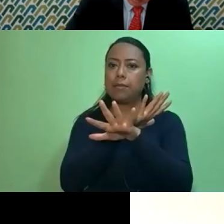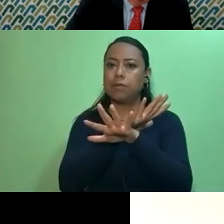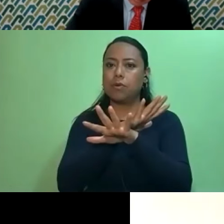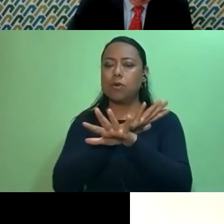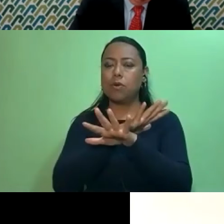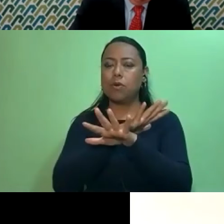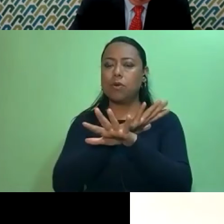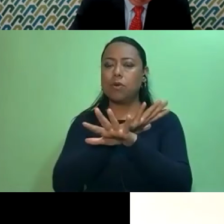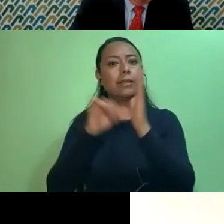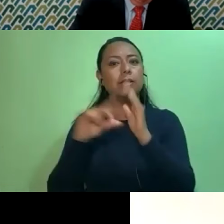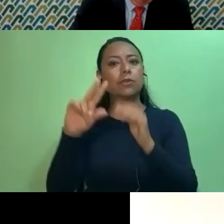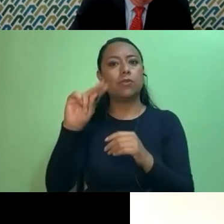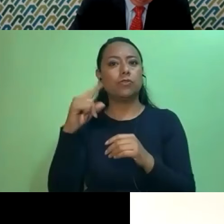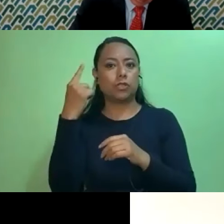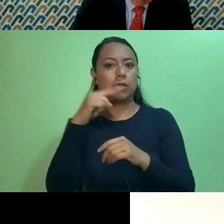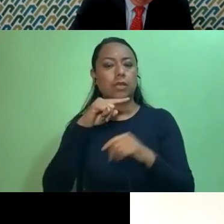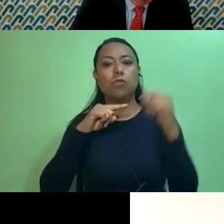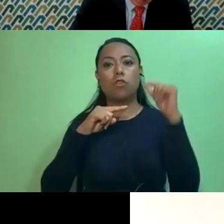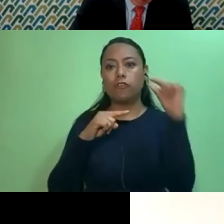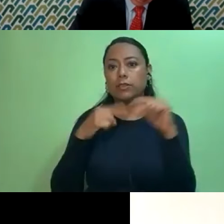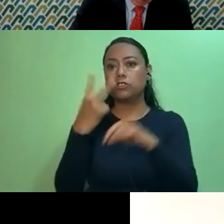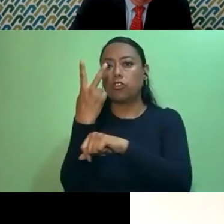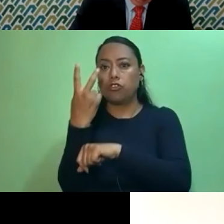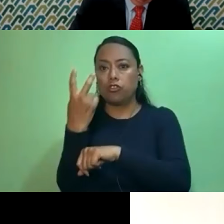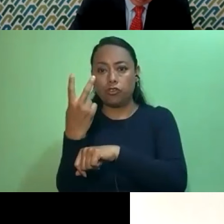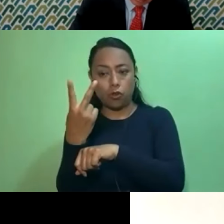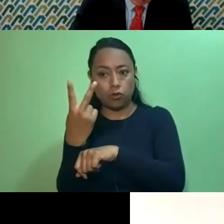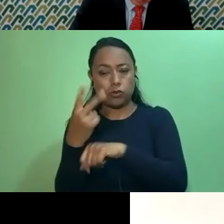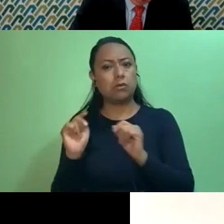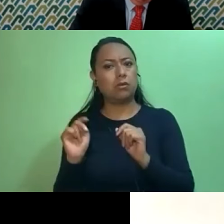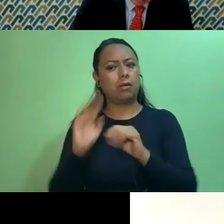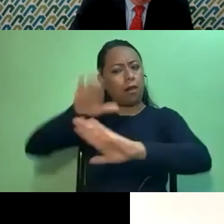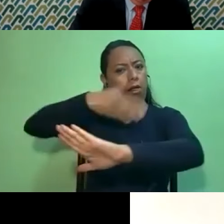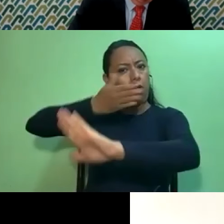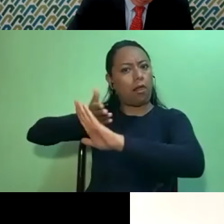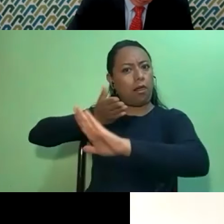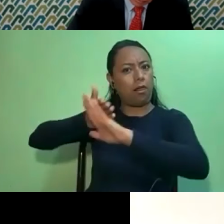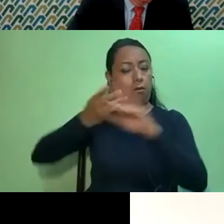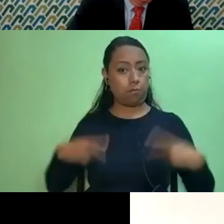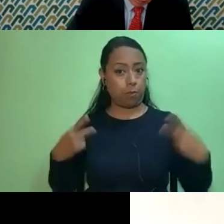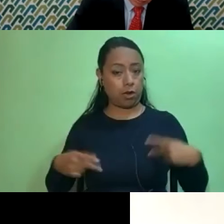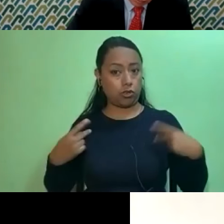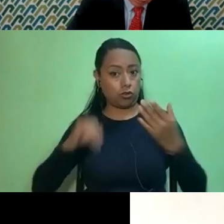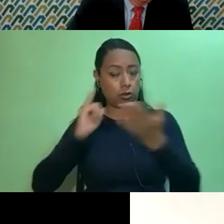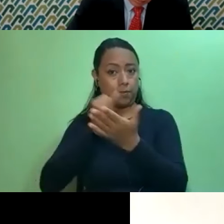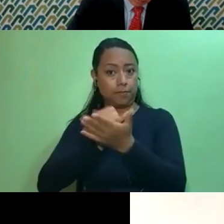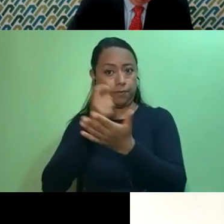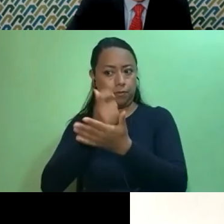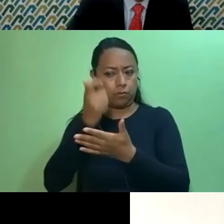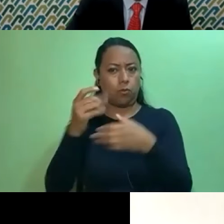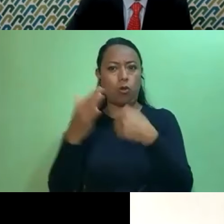fracción 2, ¿no resulta perjudicial a los contribuyentes al imponer el pago de los derechos por cuota